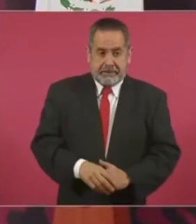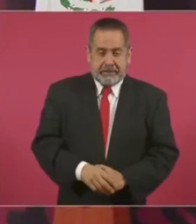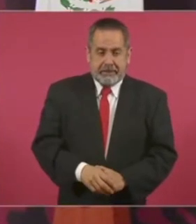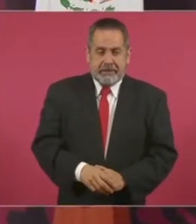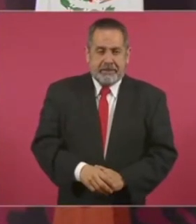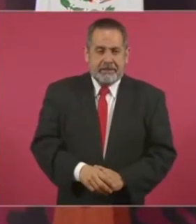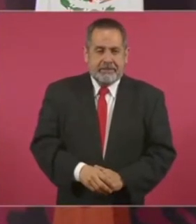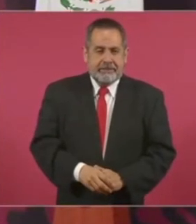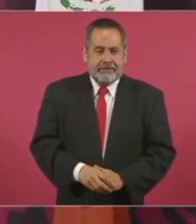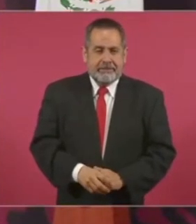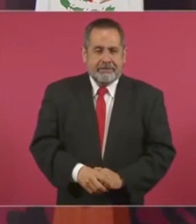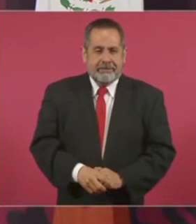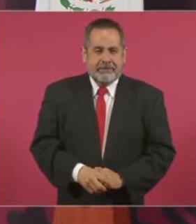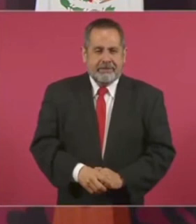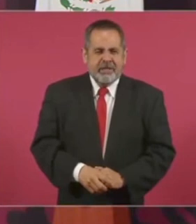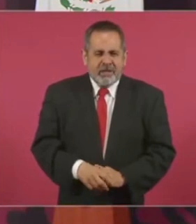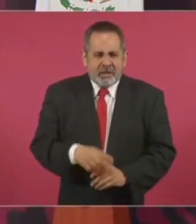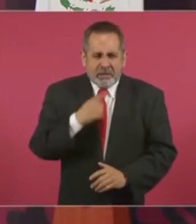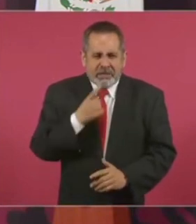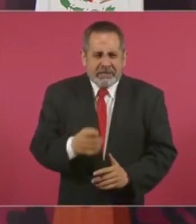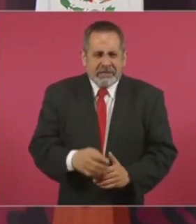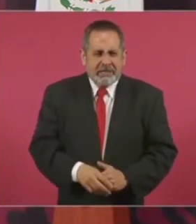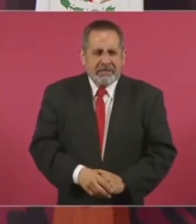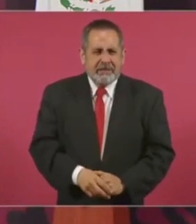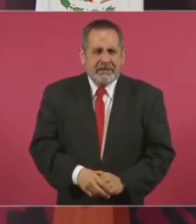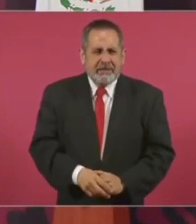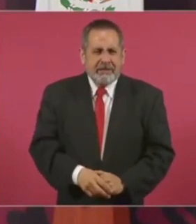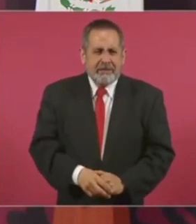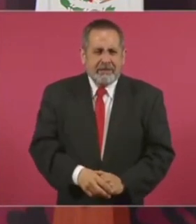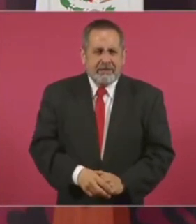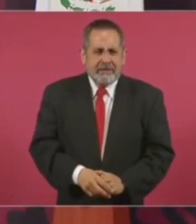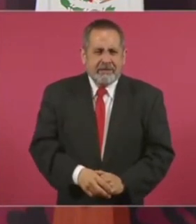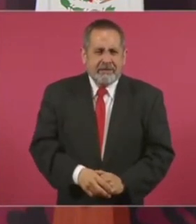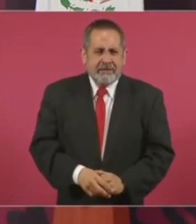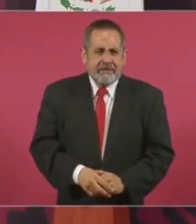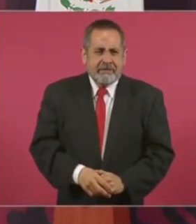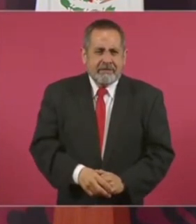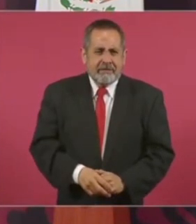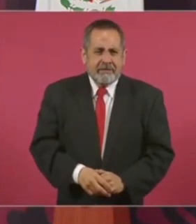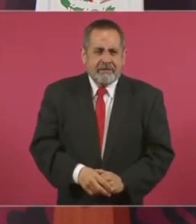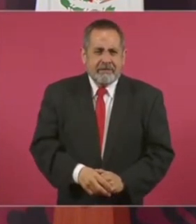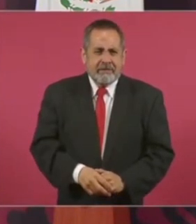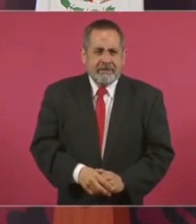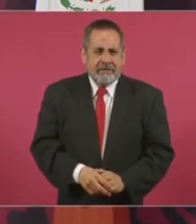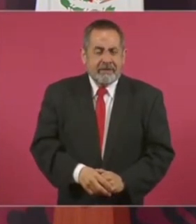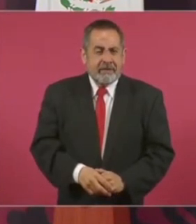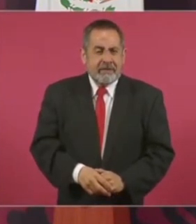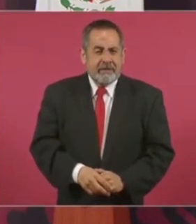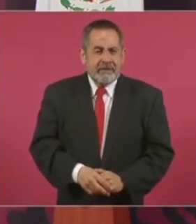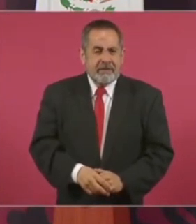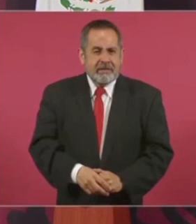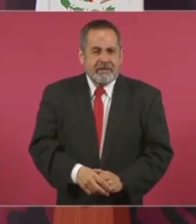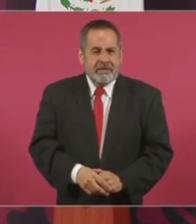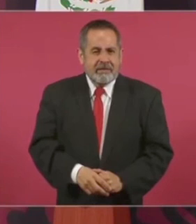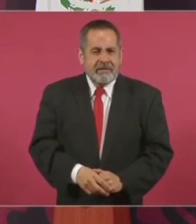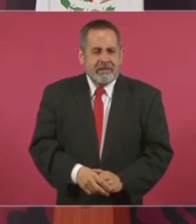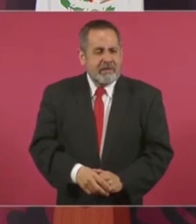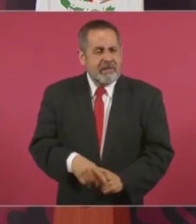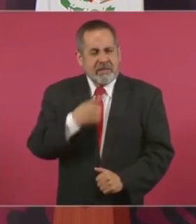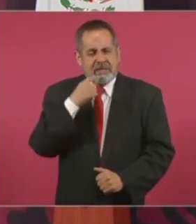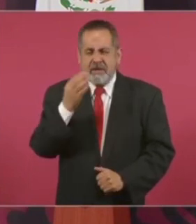Sí, adelante. A ver cómo está. En febrero será doble el pago de pensiones del bienestar.